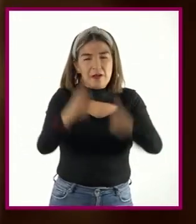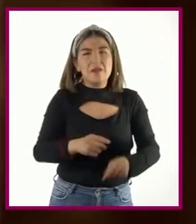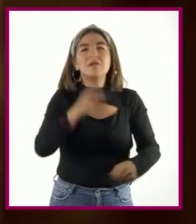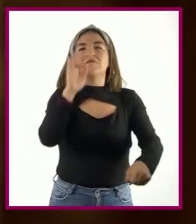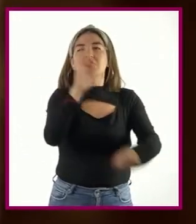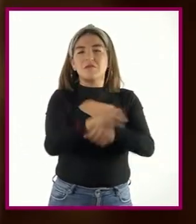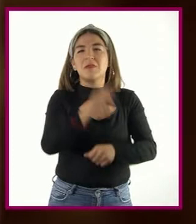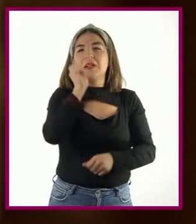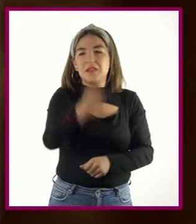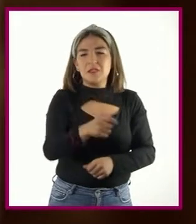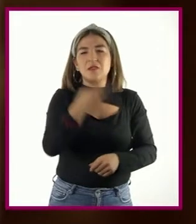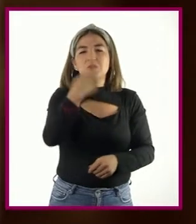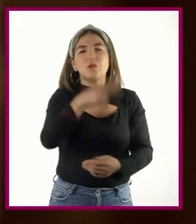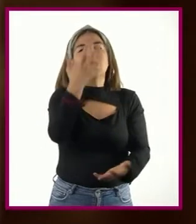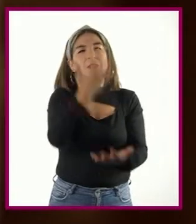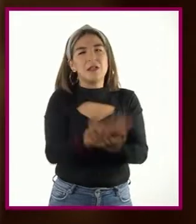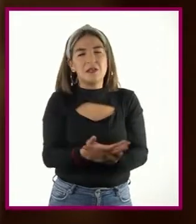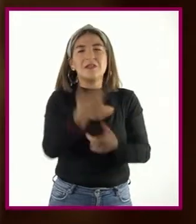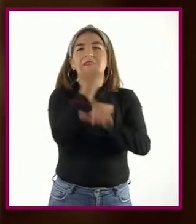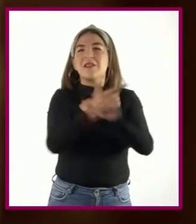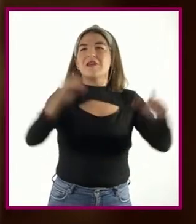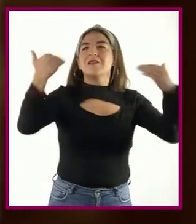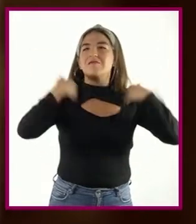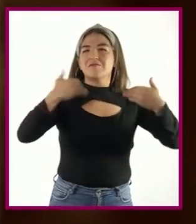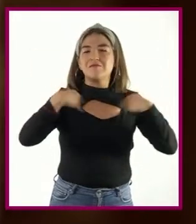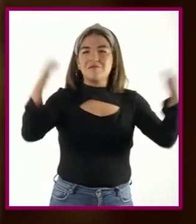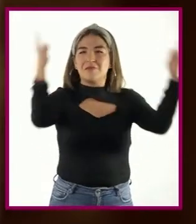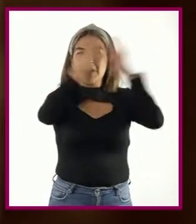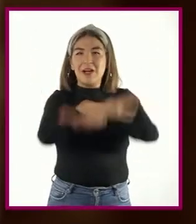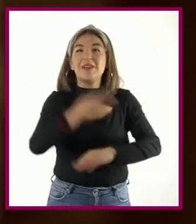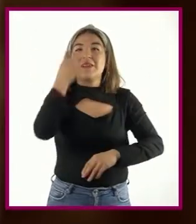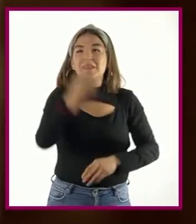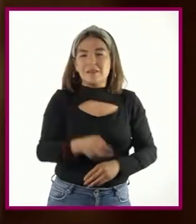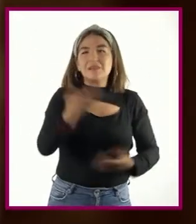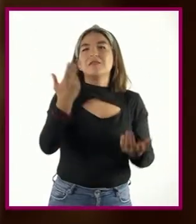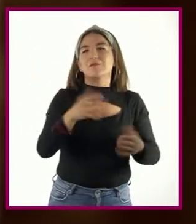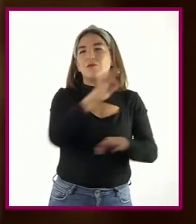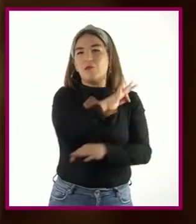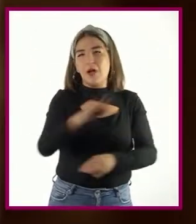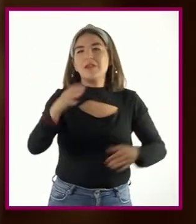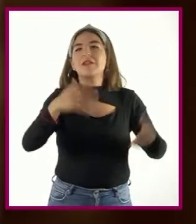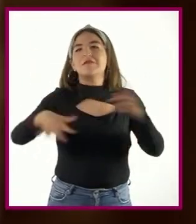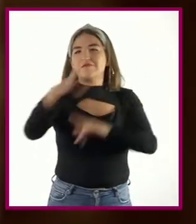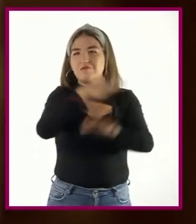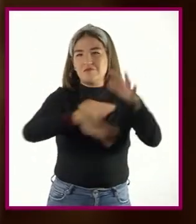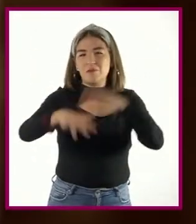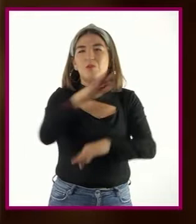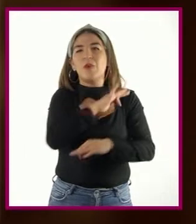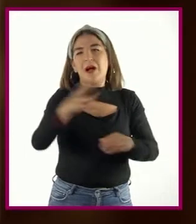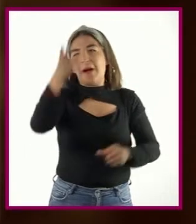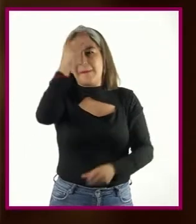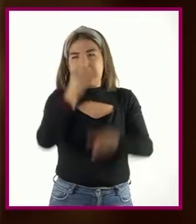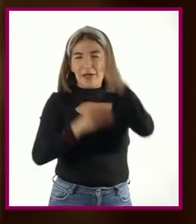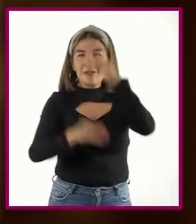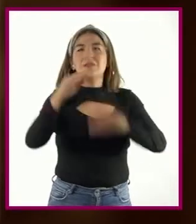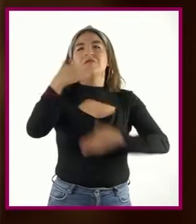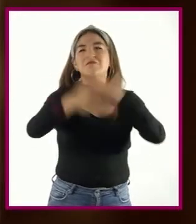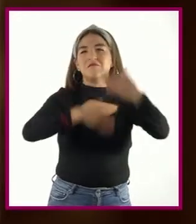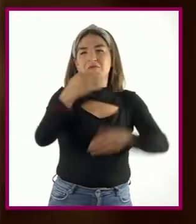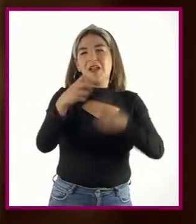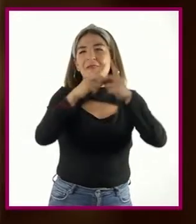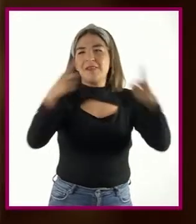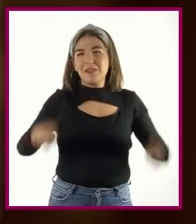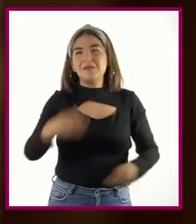por ejemplo, este descanso, este libre esparcimiento, porque es a partir de esas circunstancias que ellos, por ejemplo, aprenden y se desarrollan